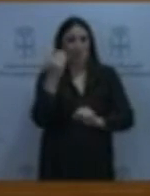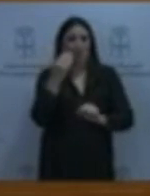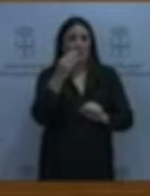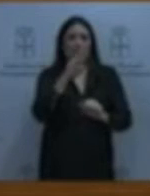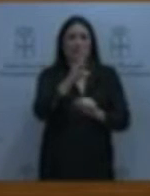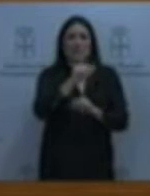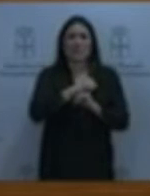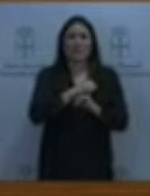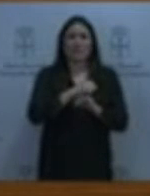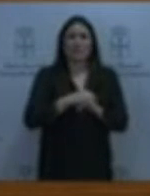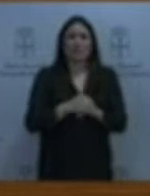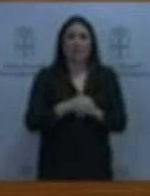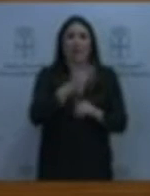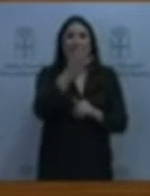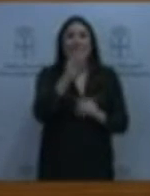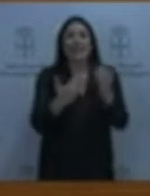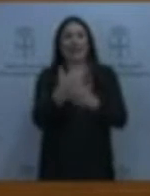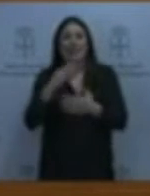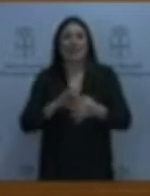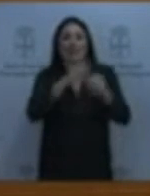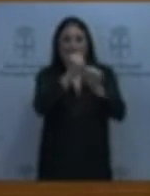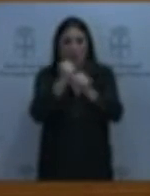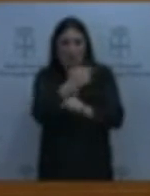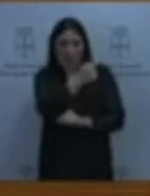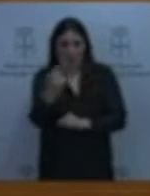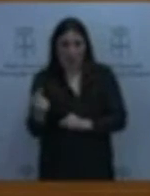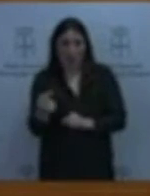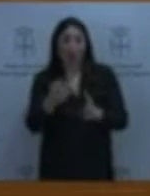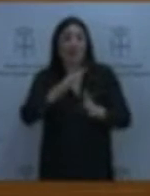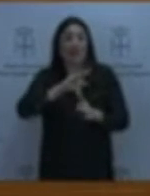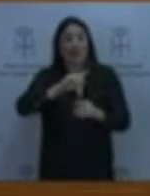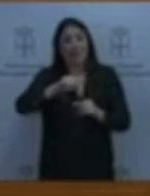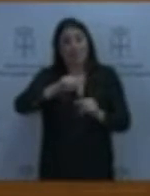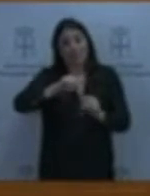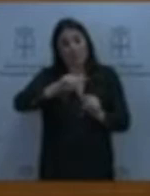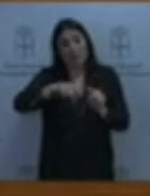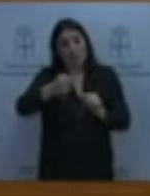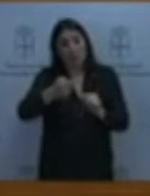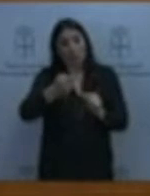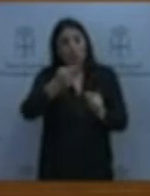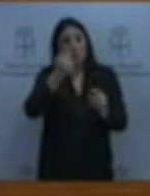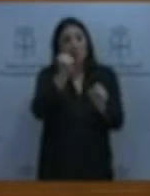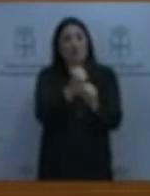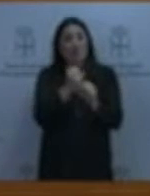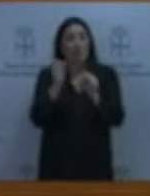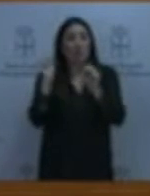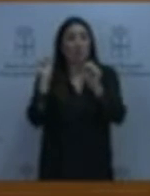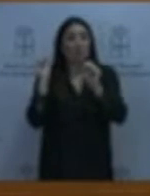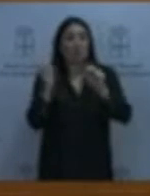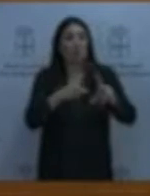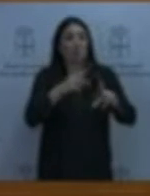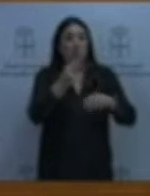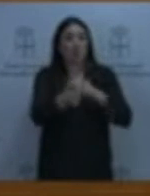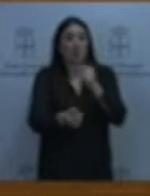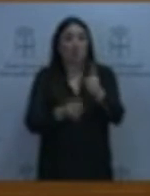que la plantilla consideraba justa y que facilitó su salida de la empresa de forma escalonada con fecha de efecto de los despidos